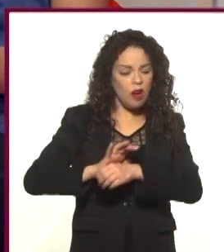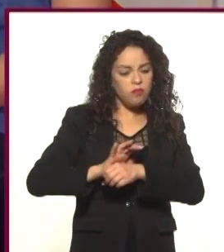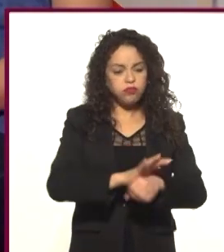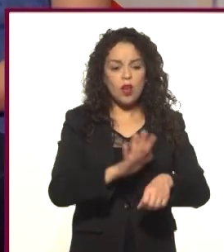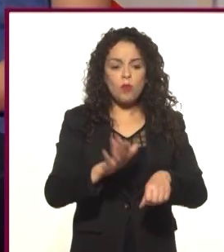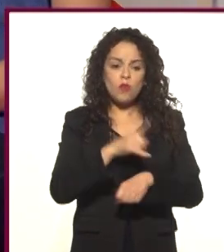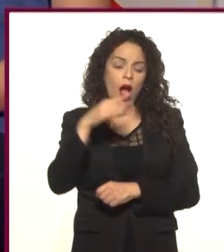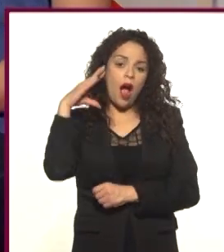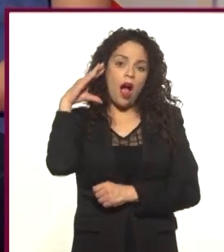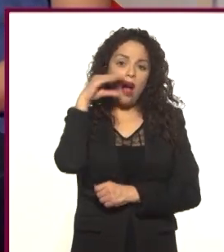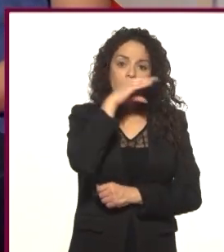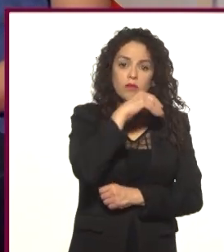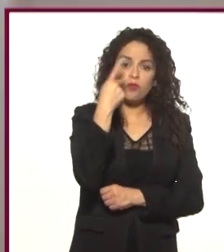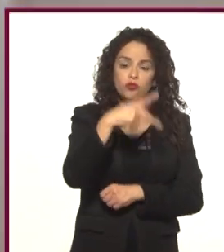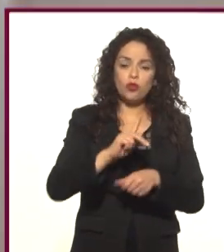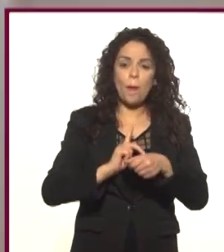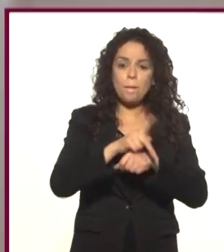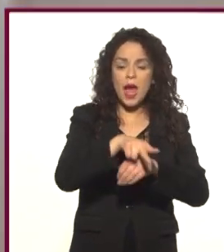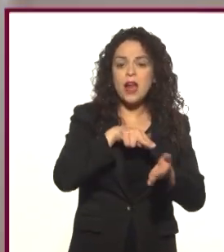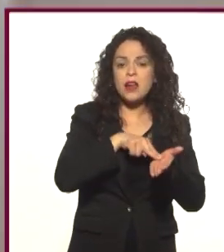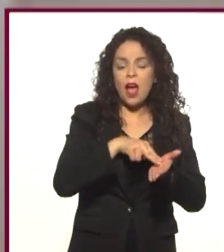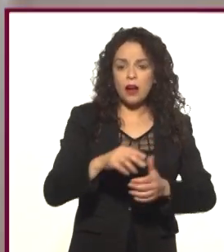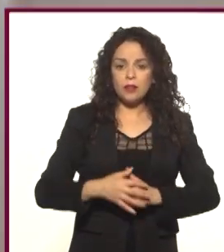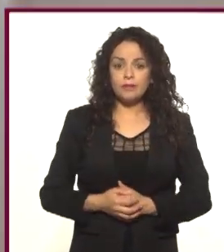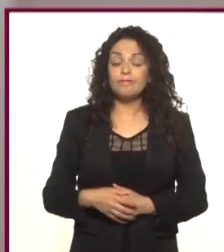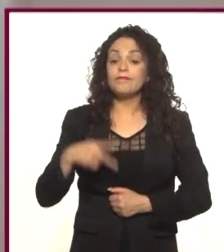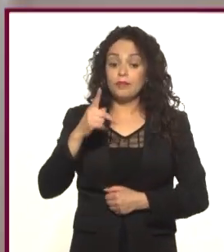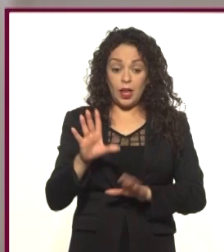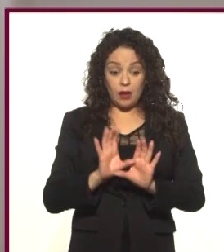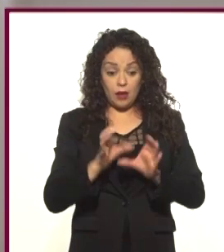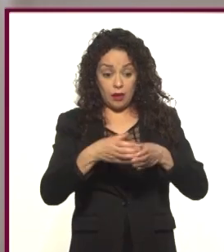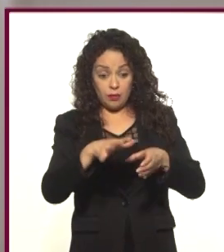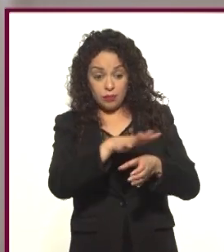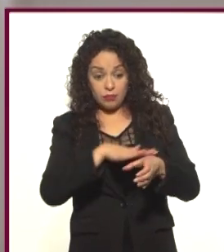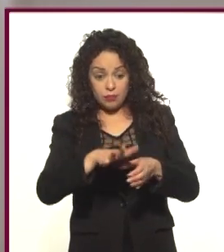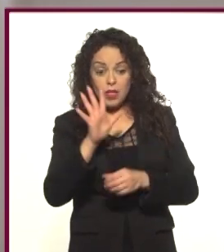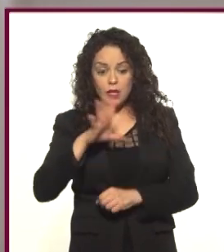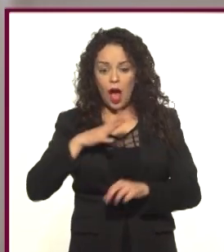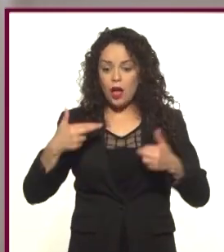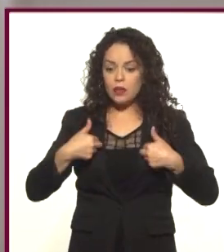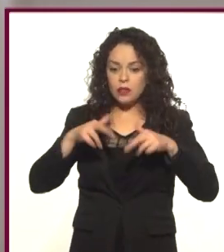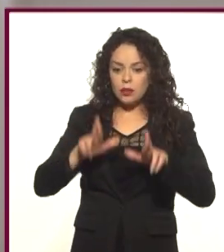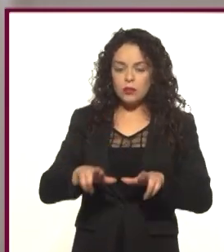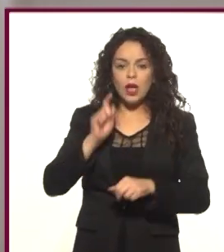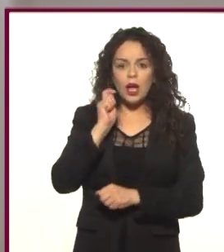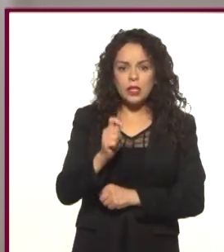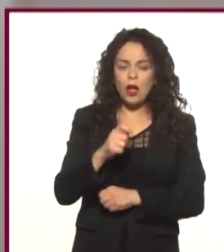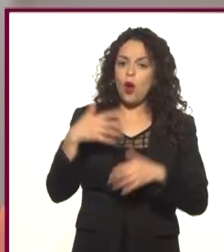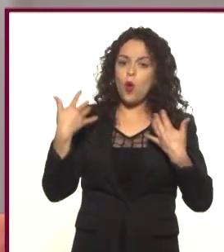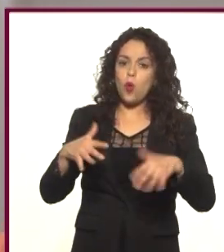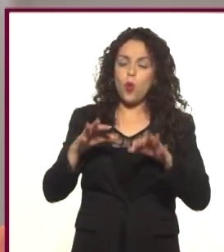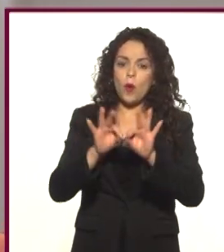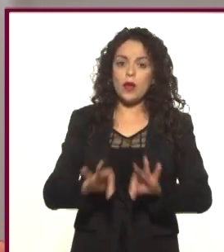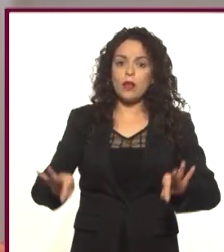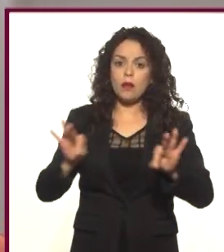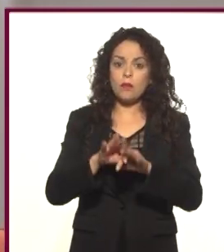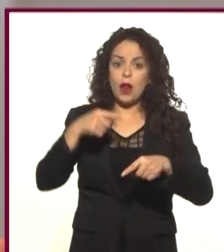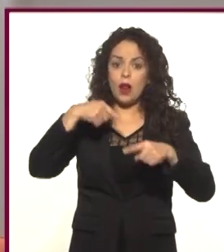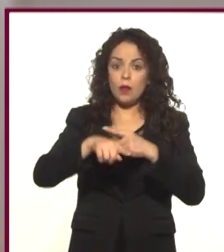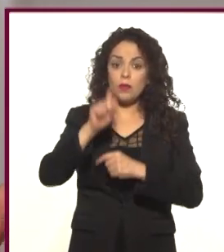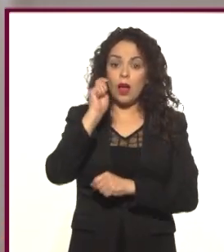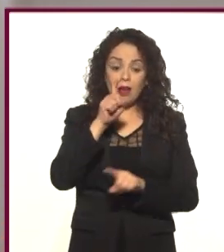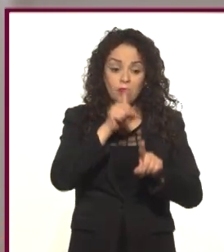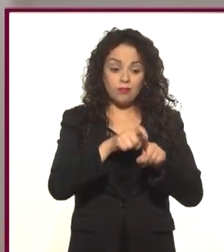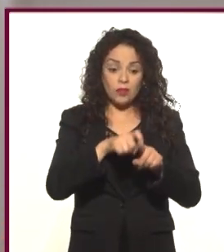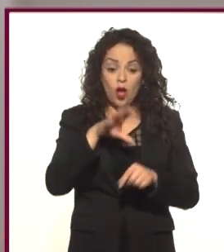racismo. Pero ahora por lo menos este sector de la población ya tenía representación en un fenómeno tan grande como lo comenzaban a